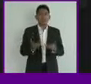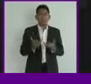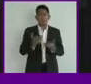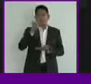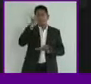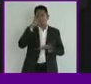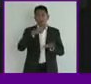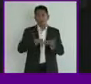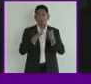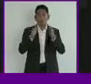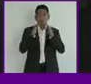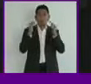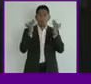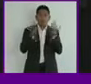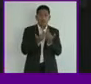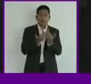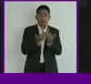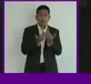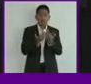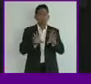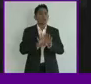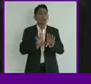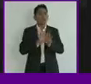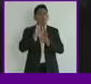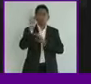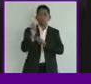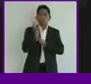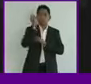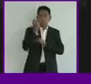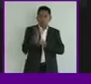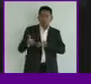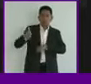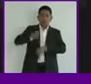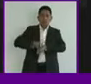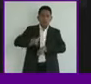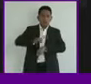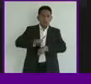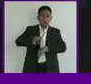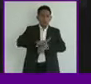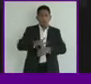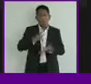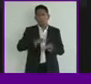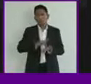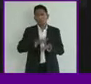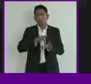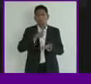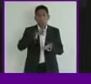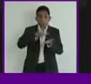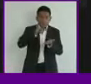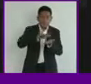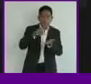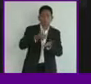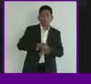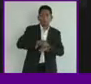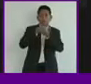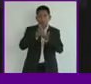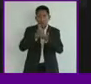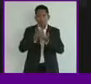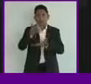en la que nos ayuda la tecnología en nuestro día a día, sus virtudes y principalmente cómo nos permite esta acceder a la